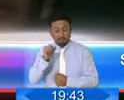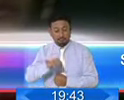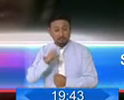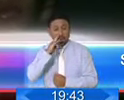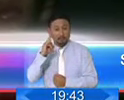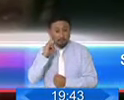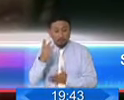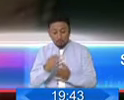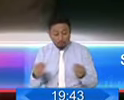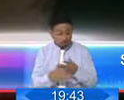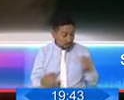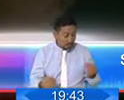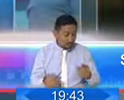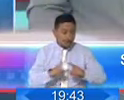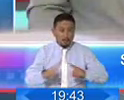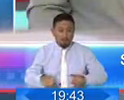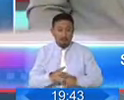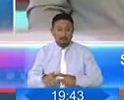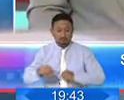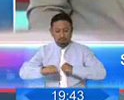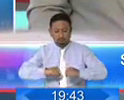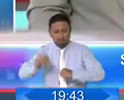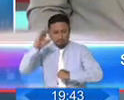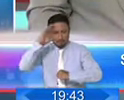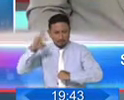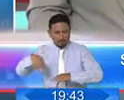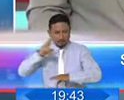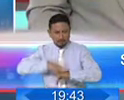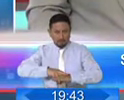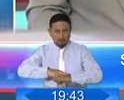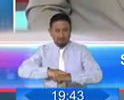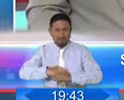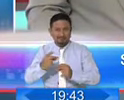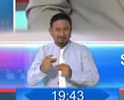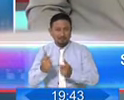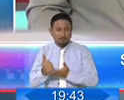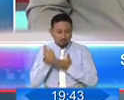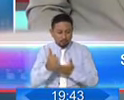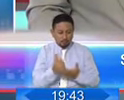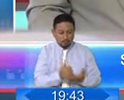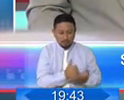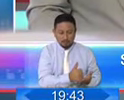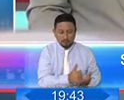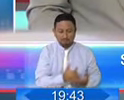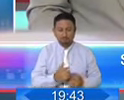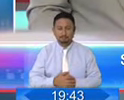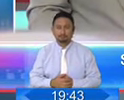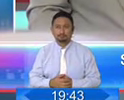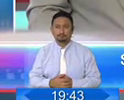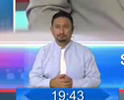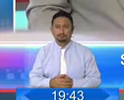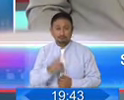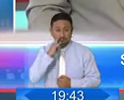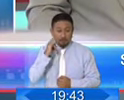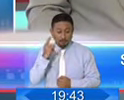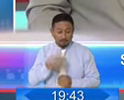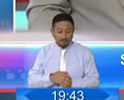niños extraviados, pero gracias al operativo de la Policía Nacional y de la Policía Metropolitana, los niños, los menores,